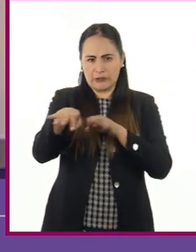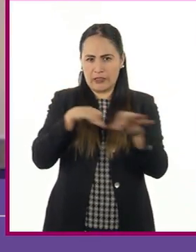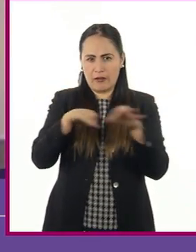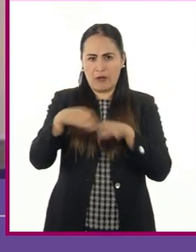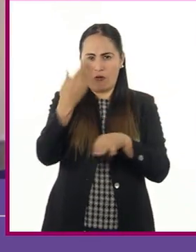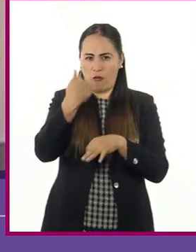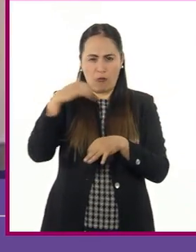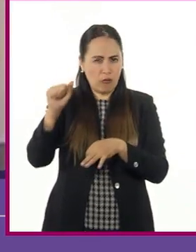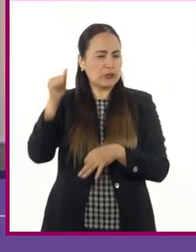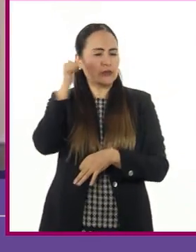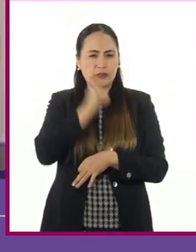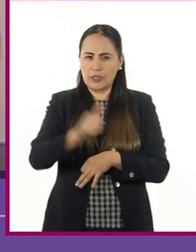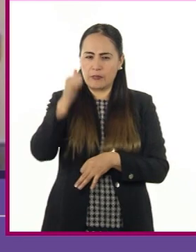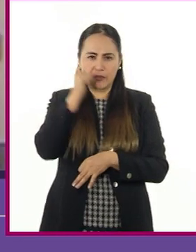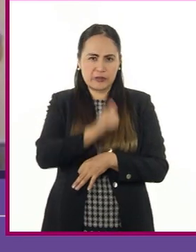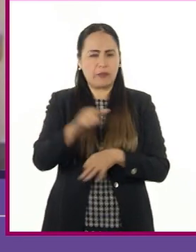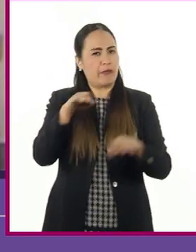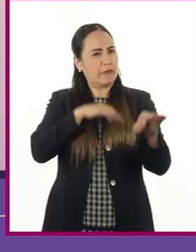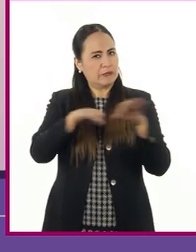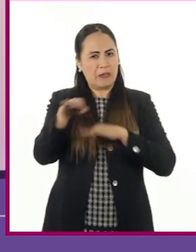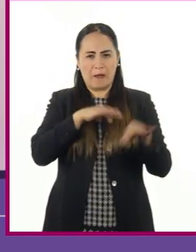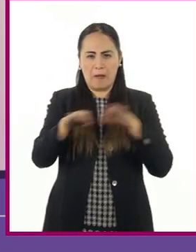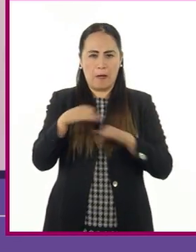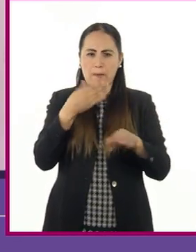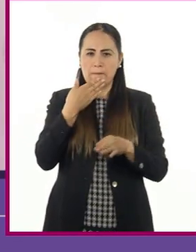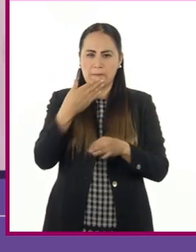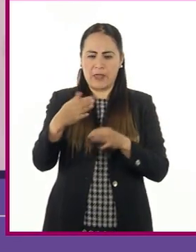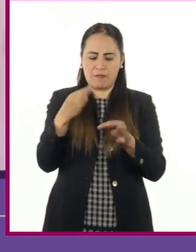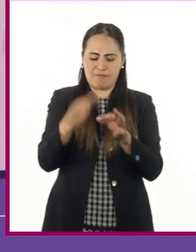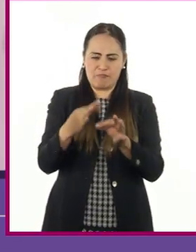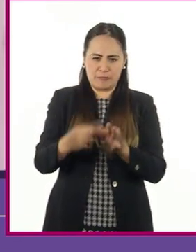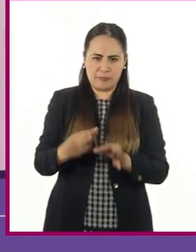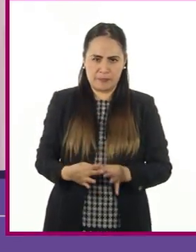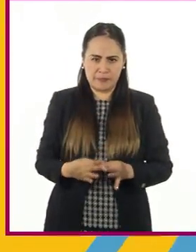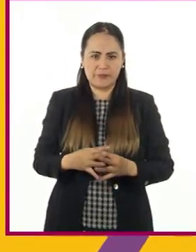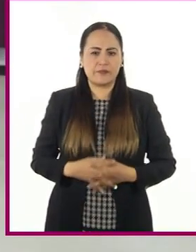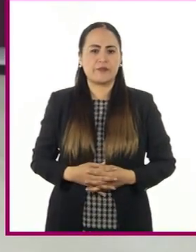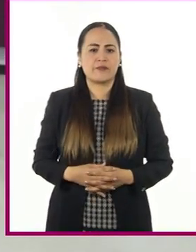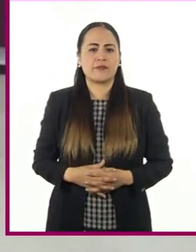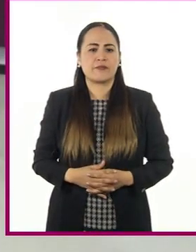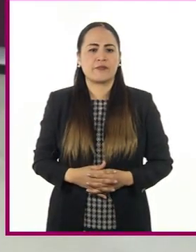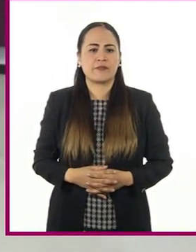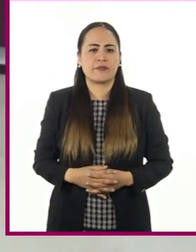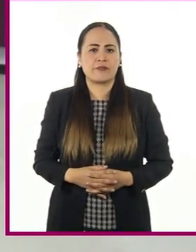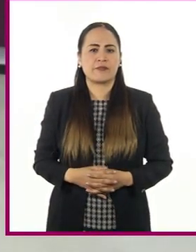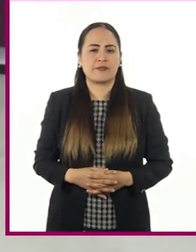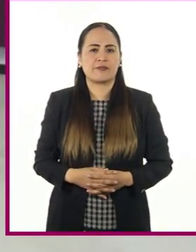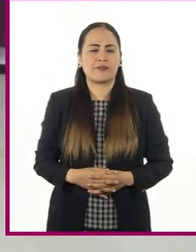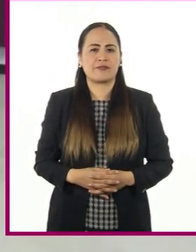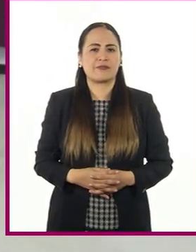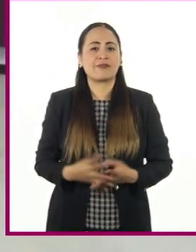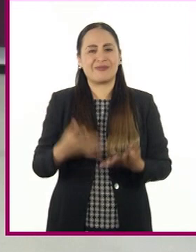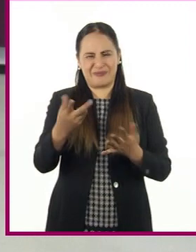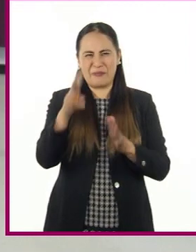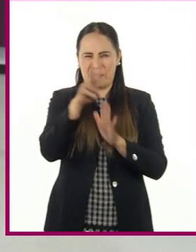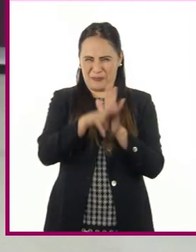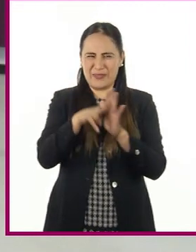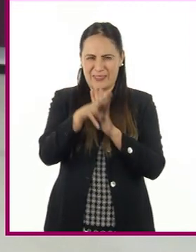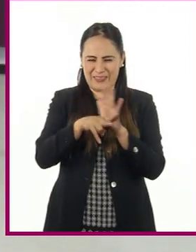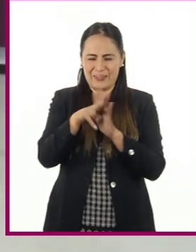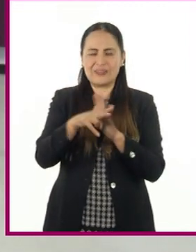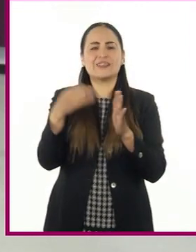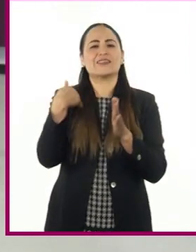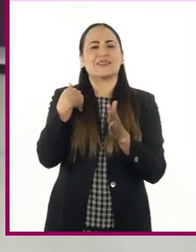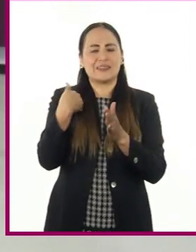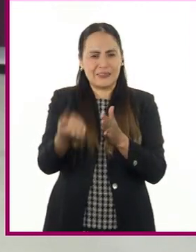deben observar en el desempeño de sus empleos, cargos o comisiones. Con ayuda de este video ha quedado